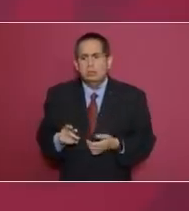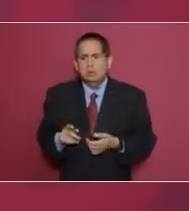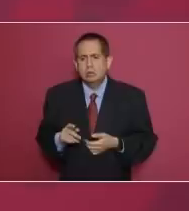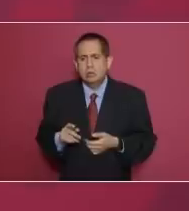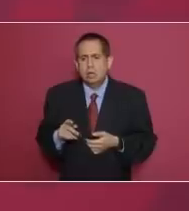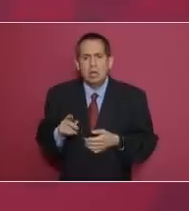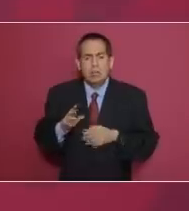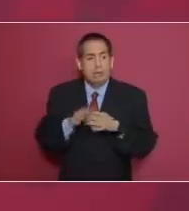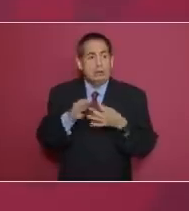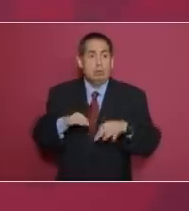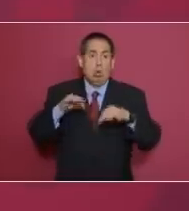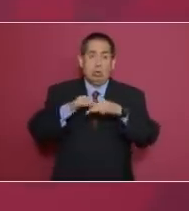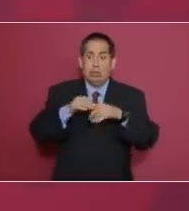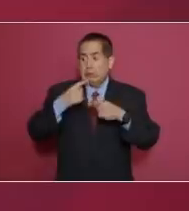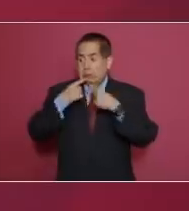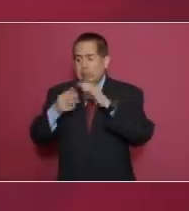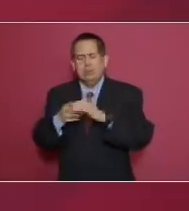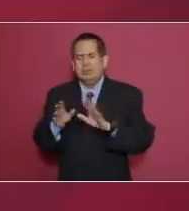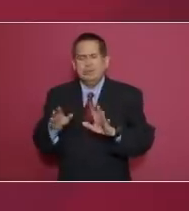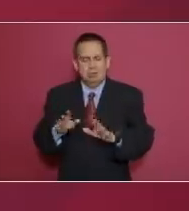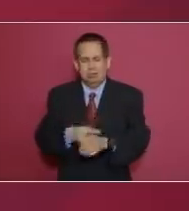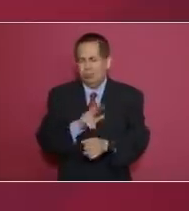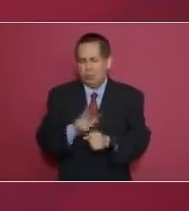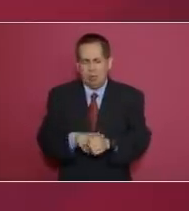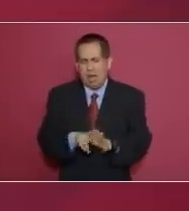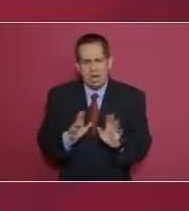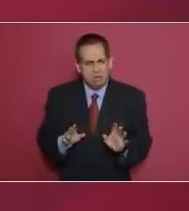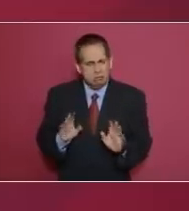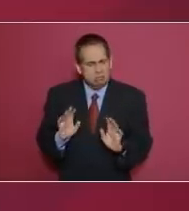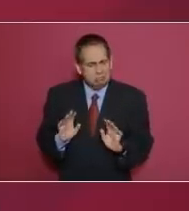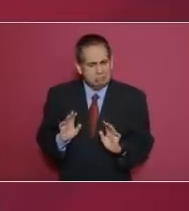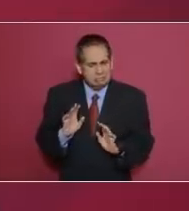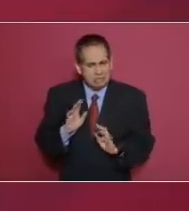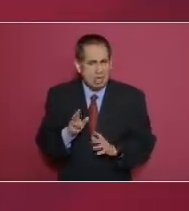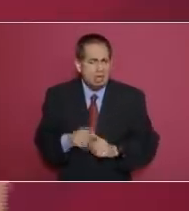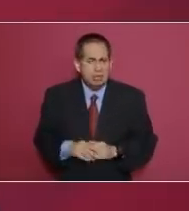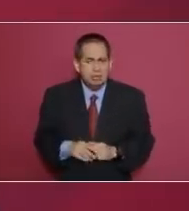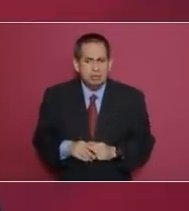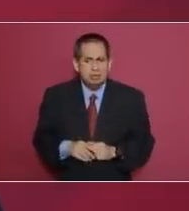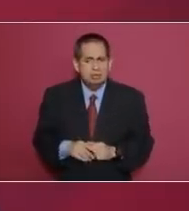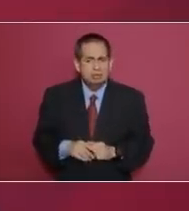darle mucha relevancia al tema,